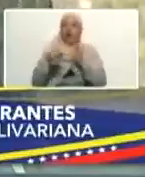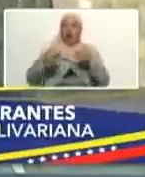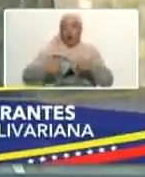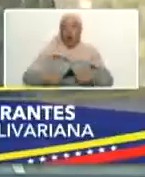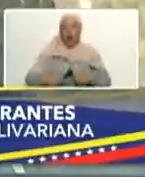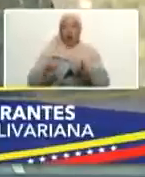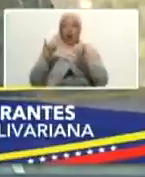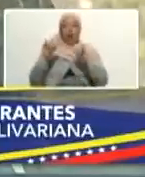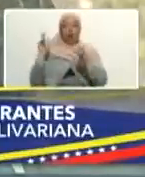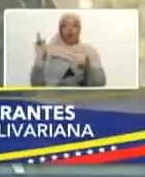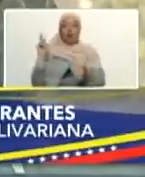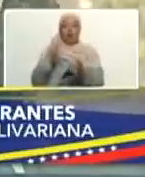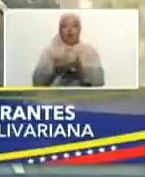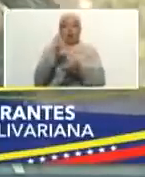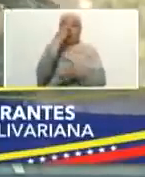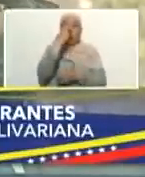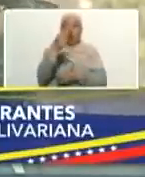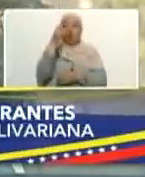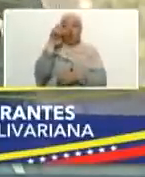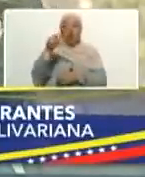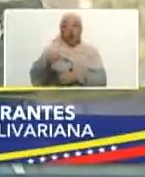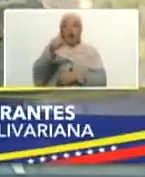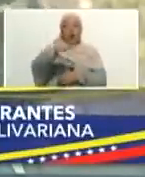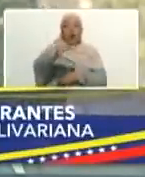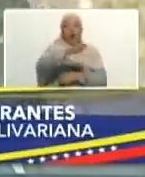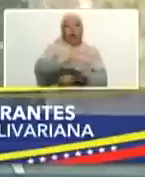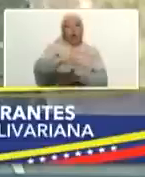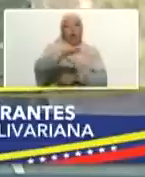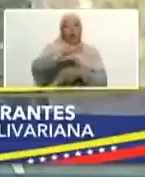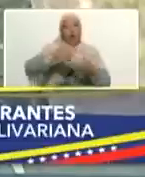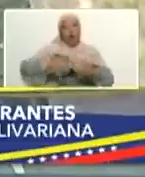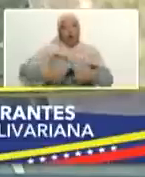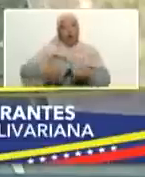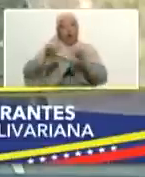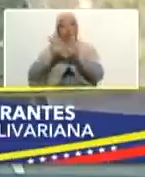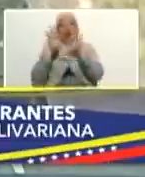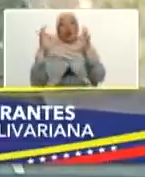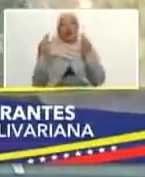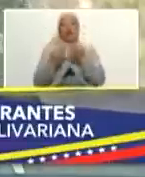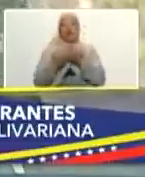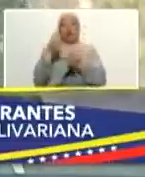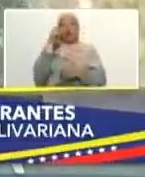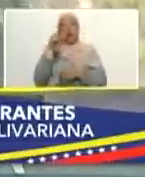allí, los hijos del pueblo, la familia del pueblo.